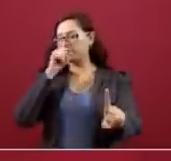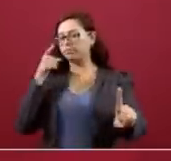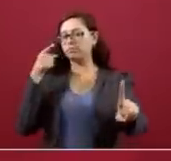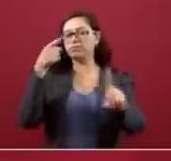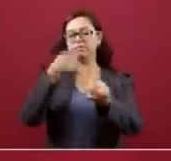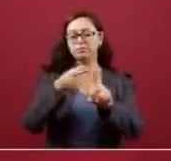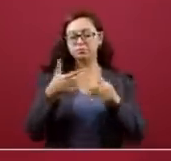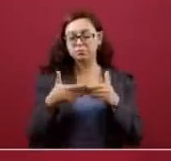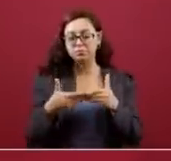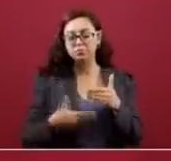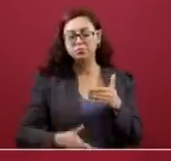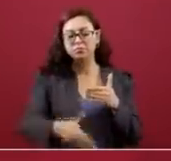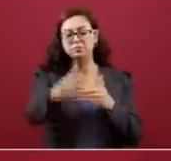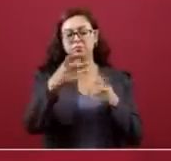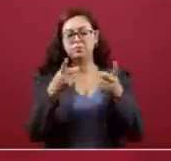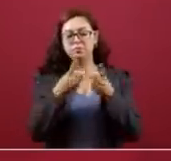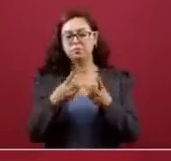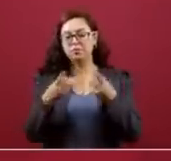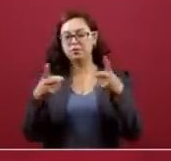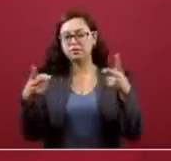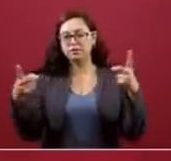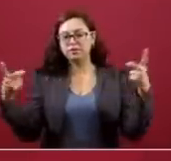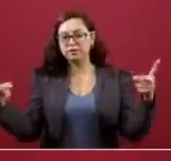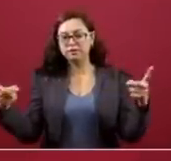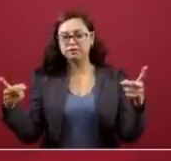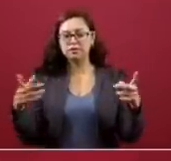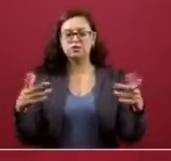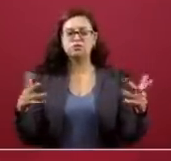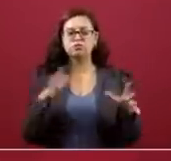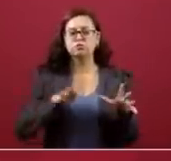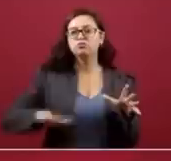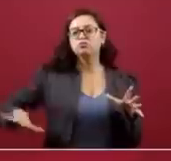de desarrollo con bienestar